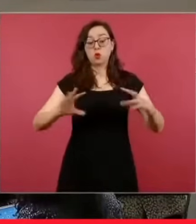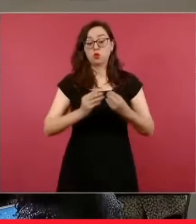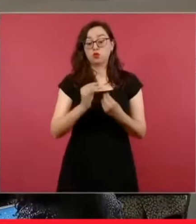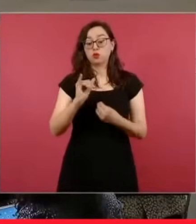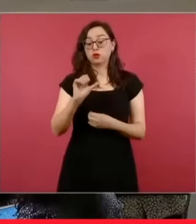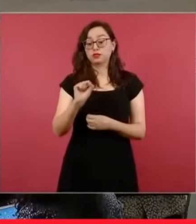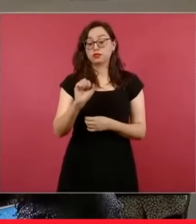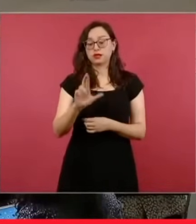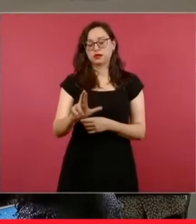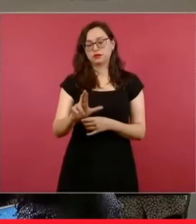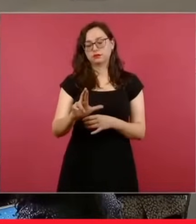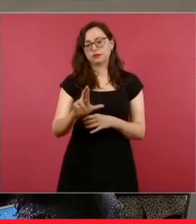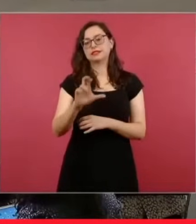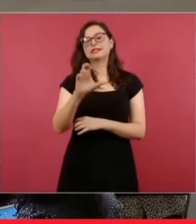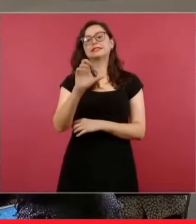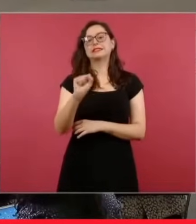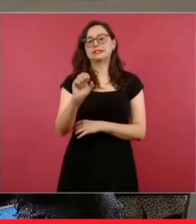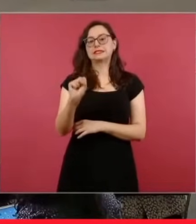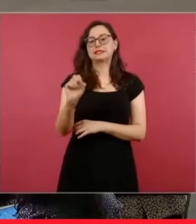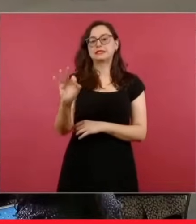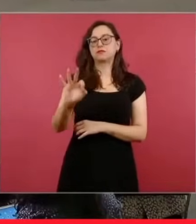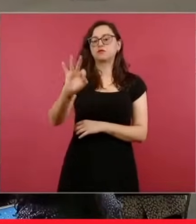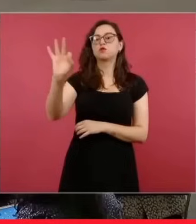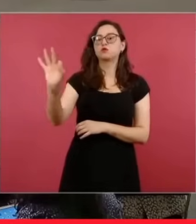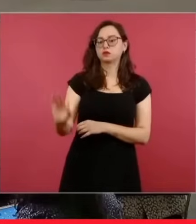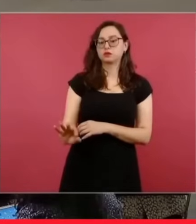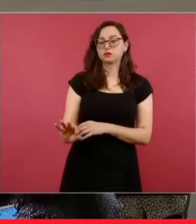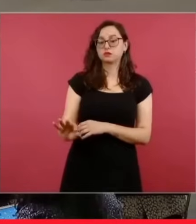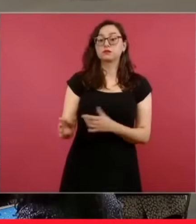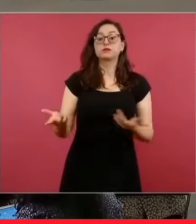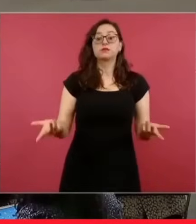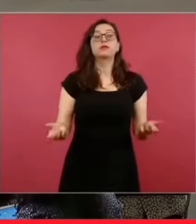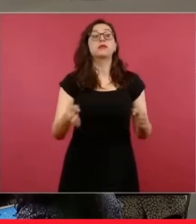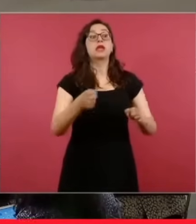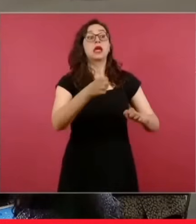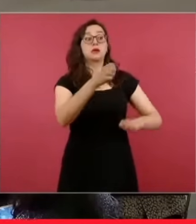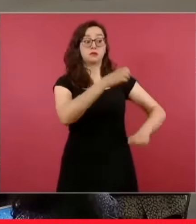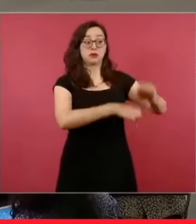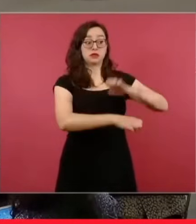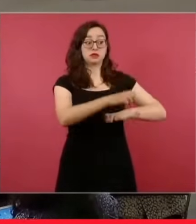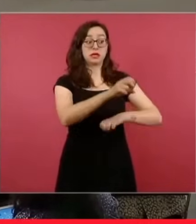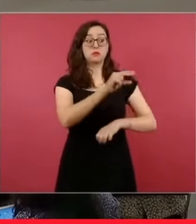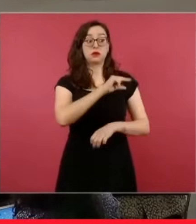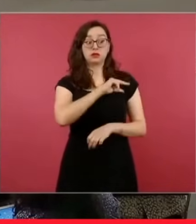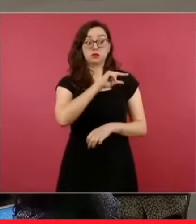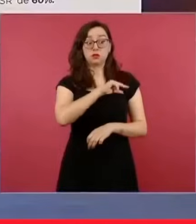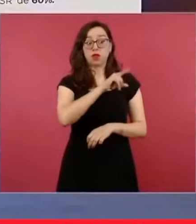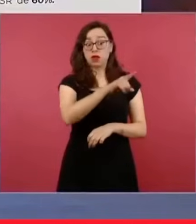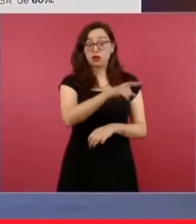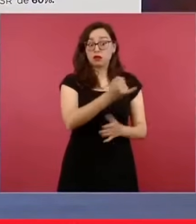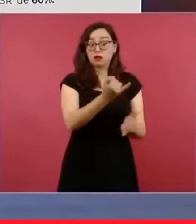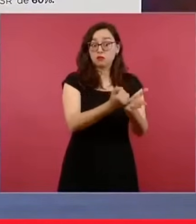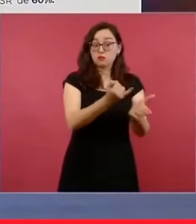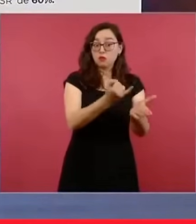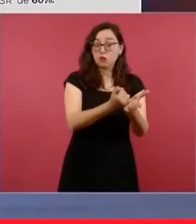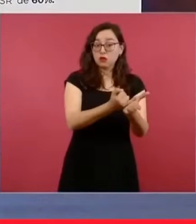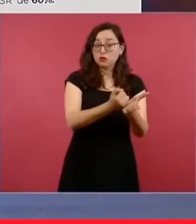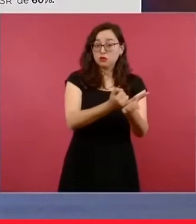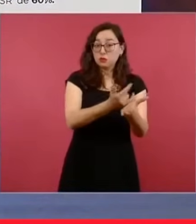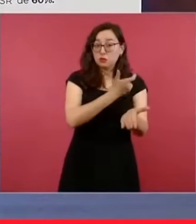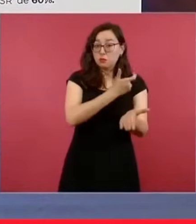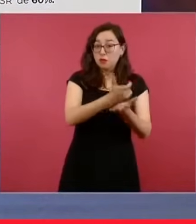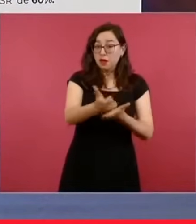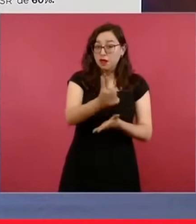ISR. Cualquier empresa privada le pones un 60% y se desmaya. Entonces, si les parece caro el